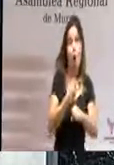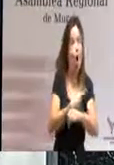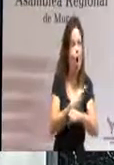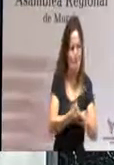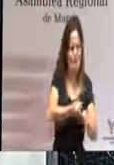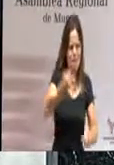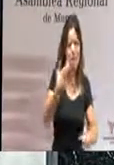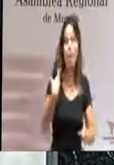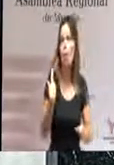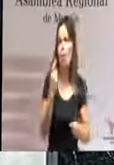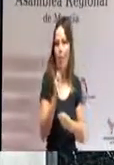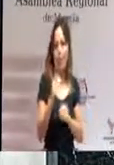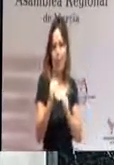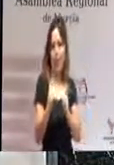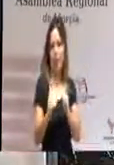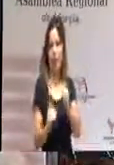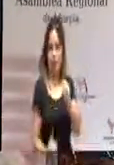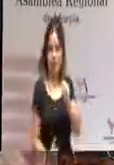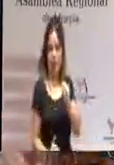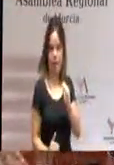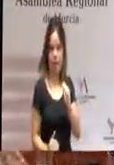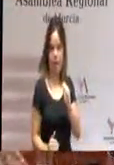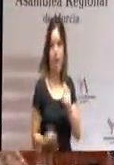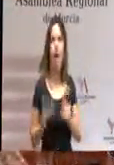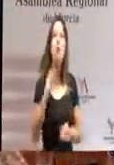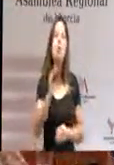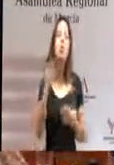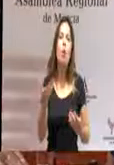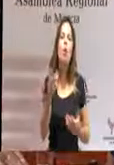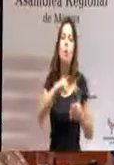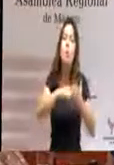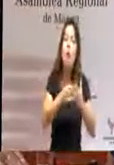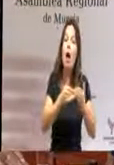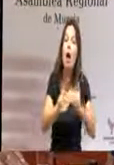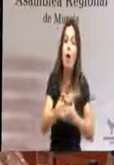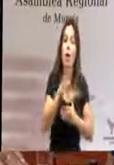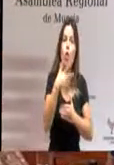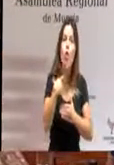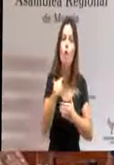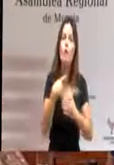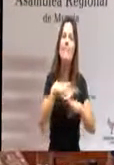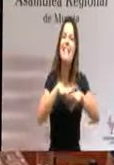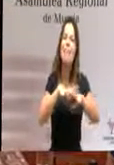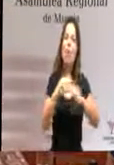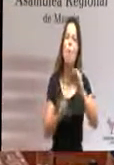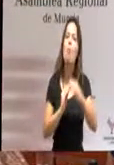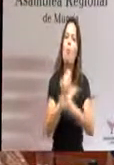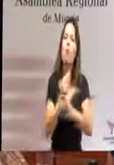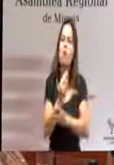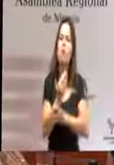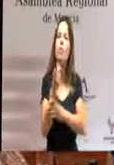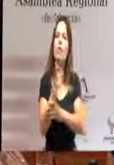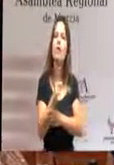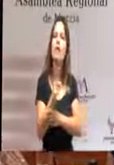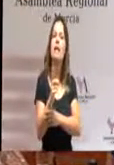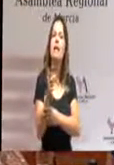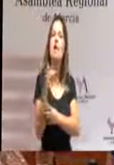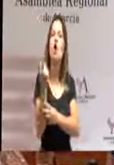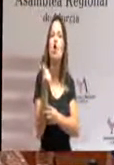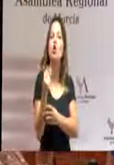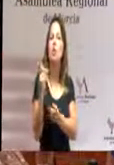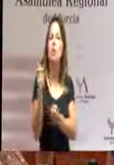vez menos por ellas. La pregunta es, ¿qué plan tienen para mejorar el tejido productivo y abaratar los costes sin dañar